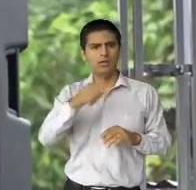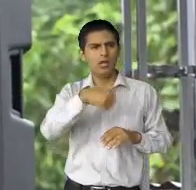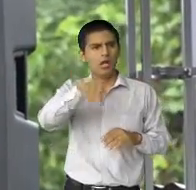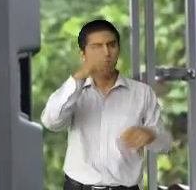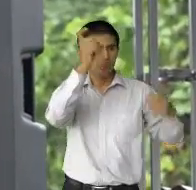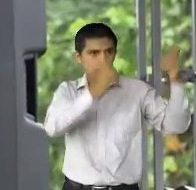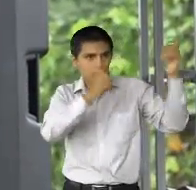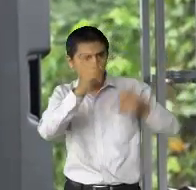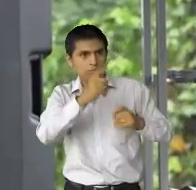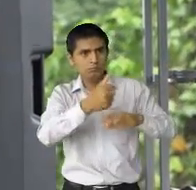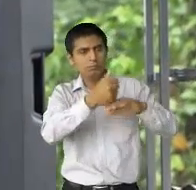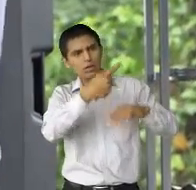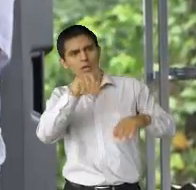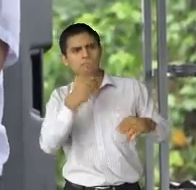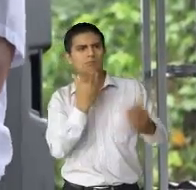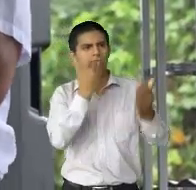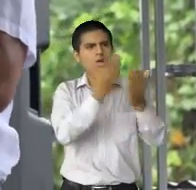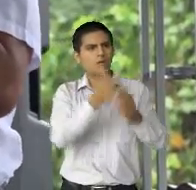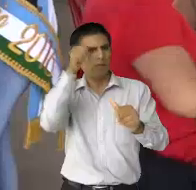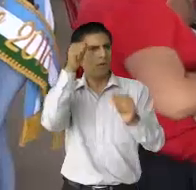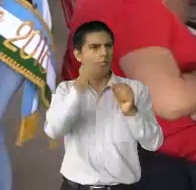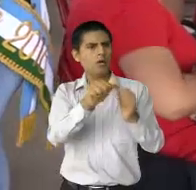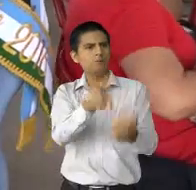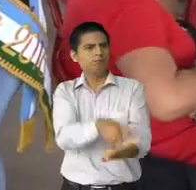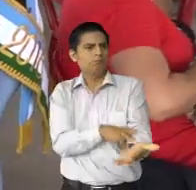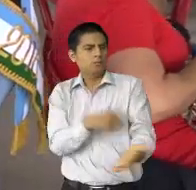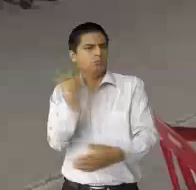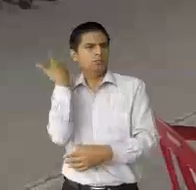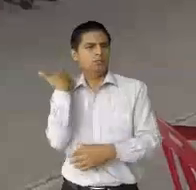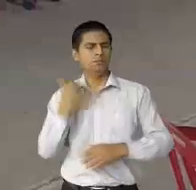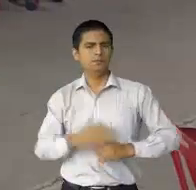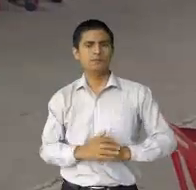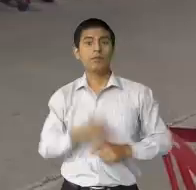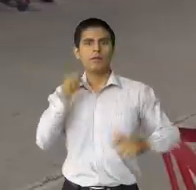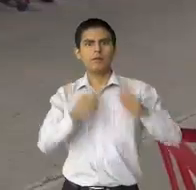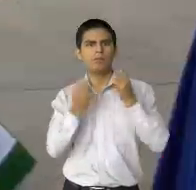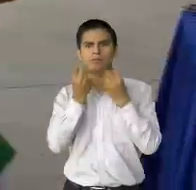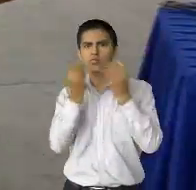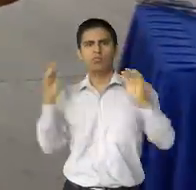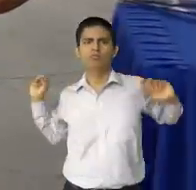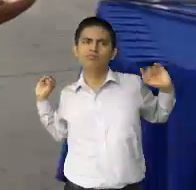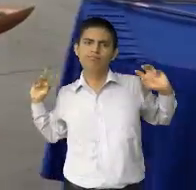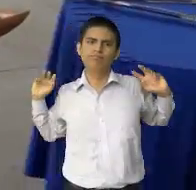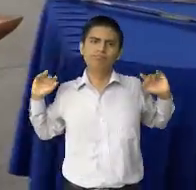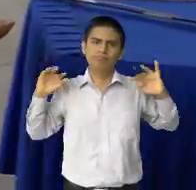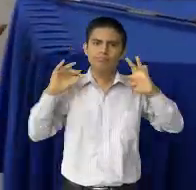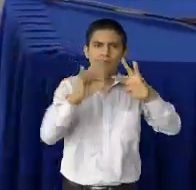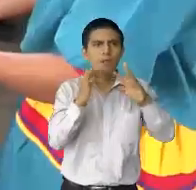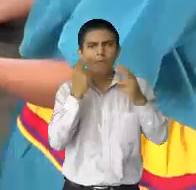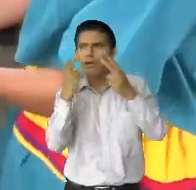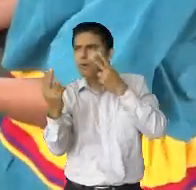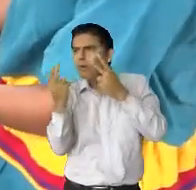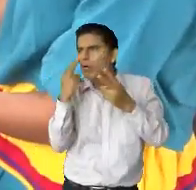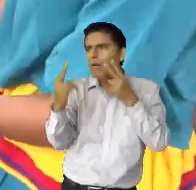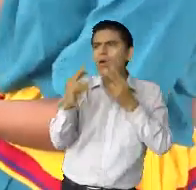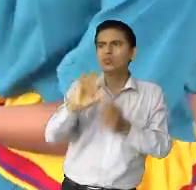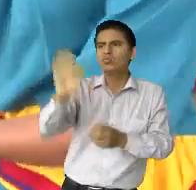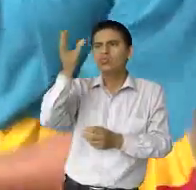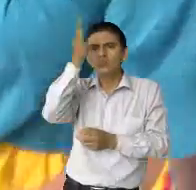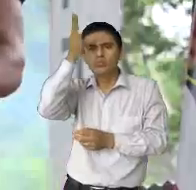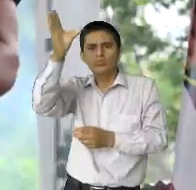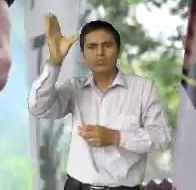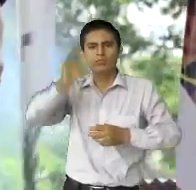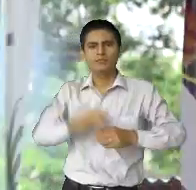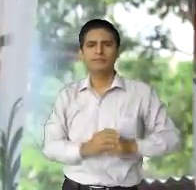sabido guardar esas costumbres. Cientos de personas acudieron hacia esta comunidad y disfrutaron de su belleza y tradiciones